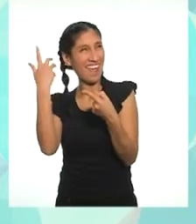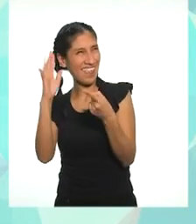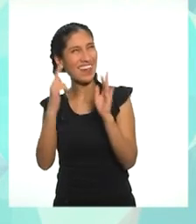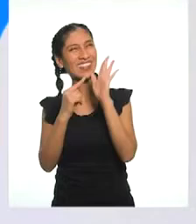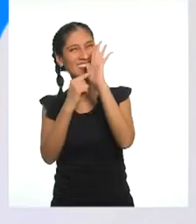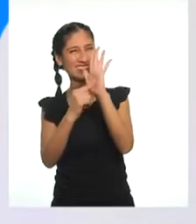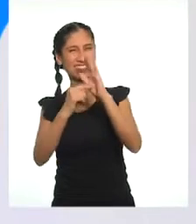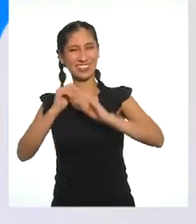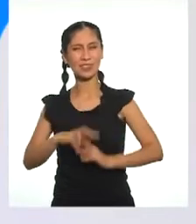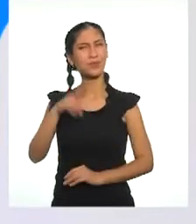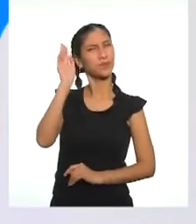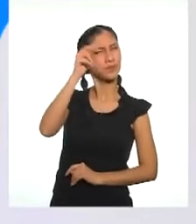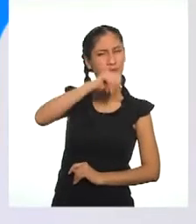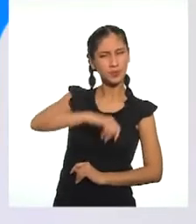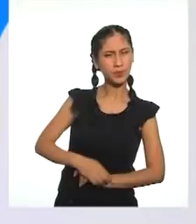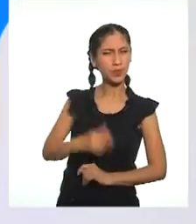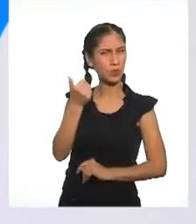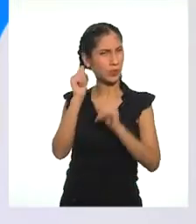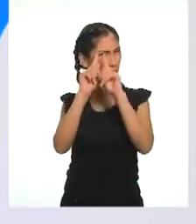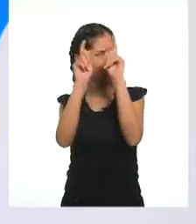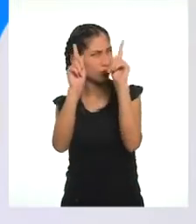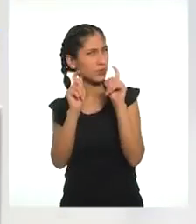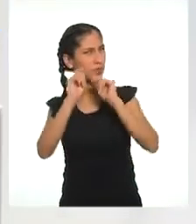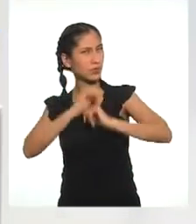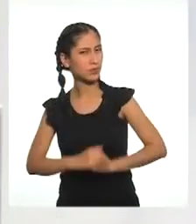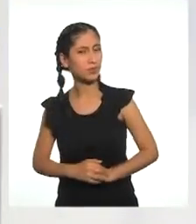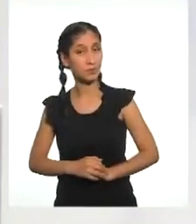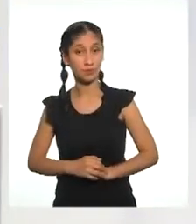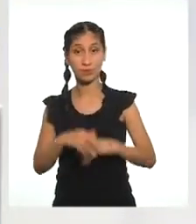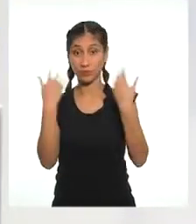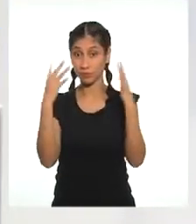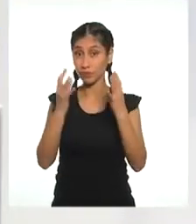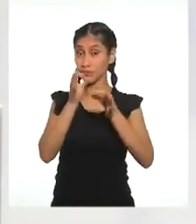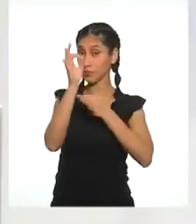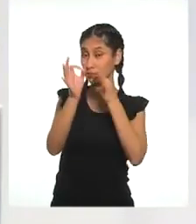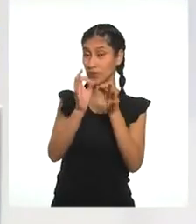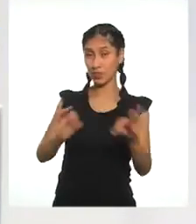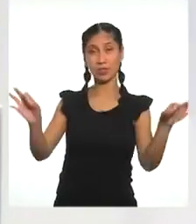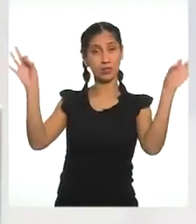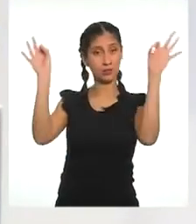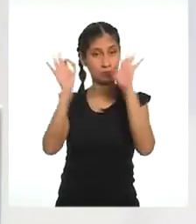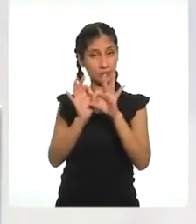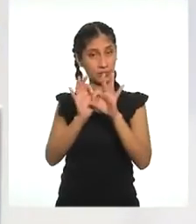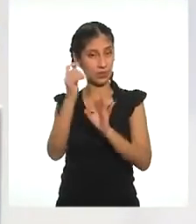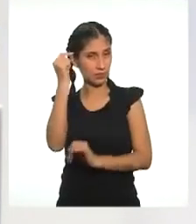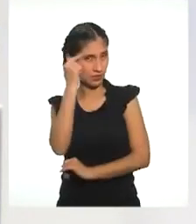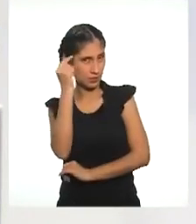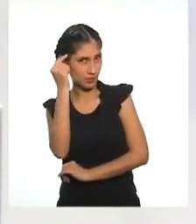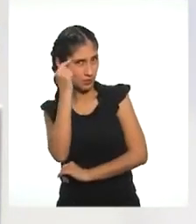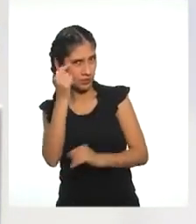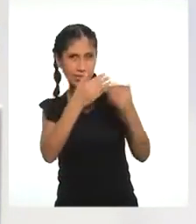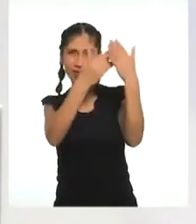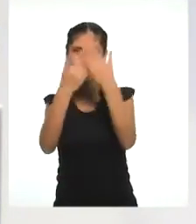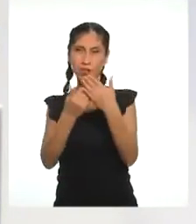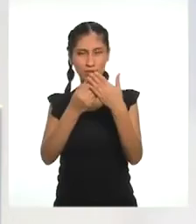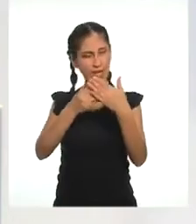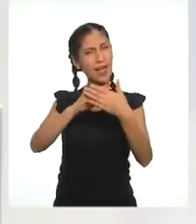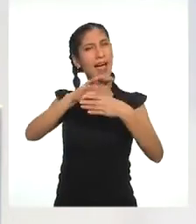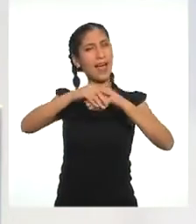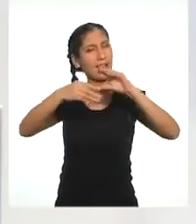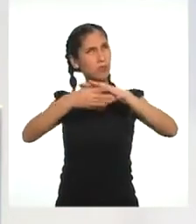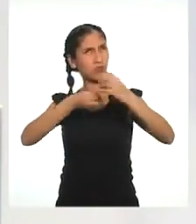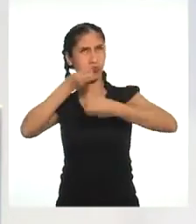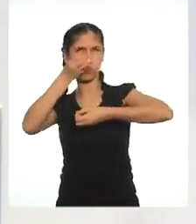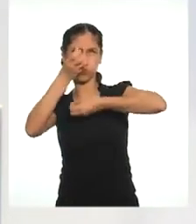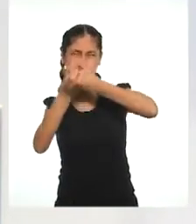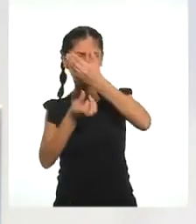planteado. Profesora, una consulta. Hemos hablado de lo importante que es pensar, estudiar y narrar el